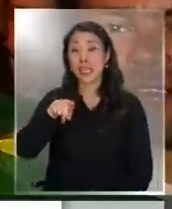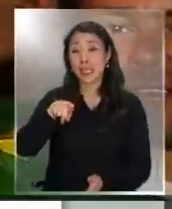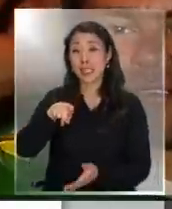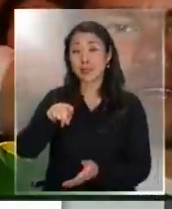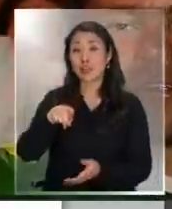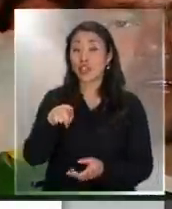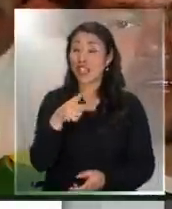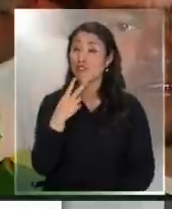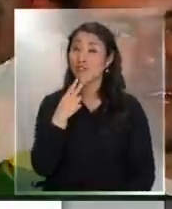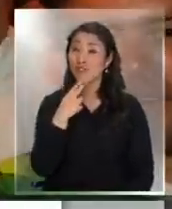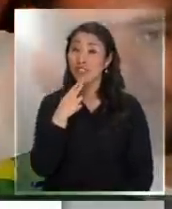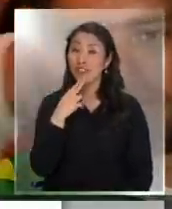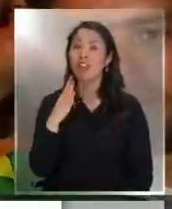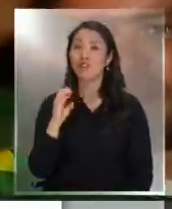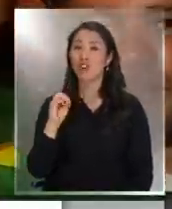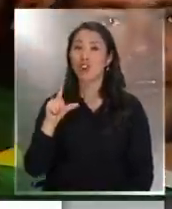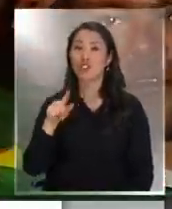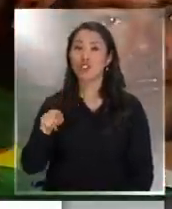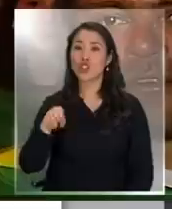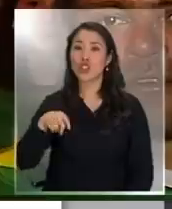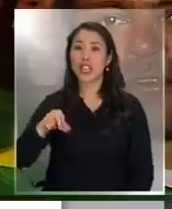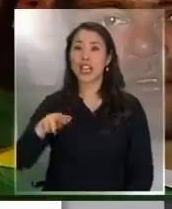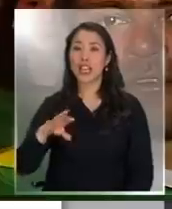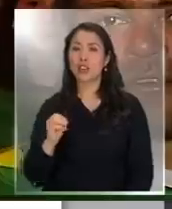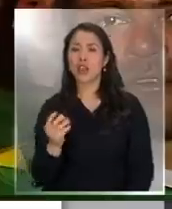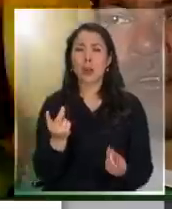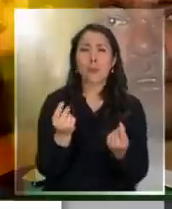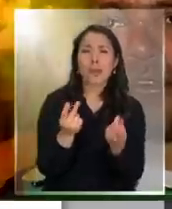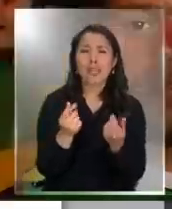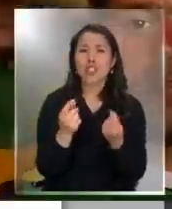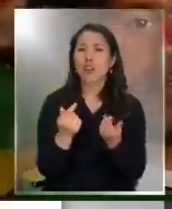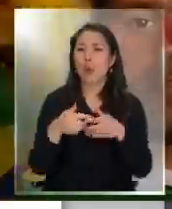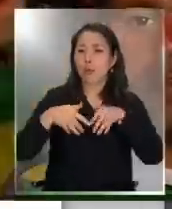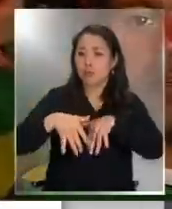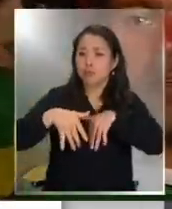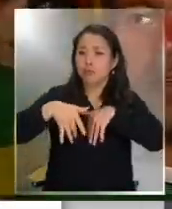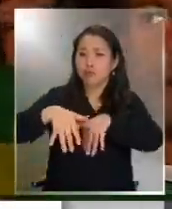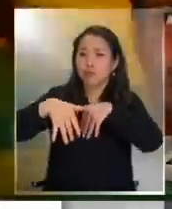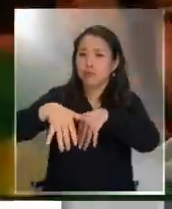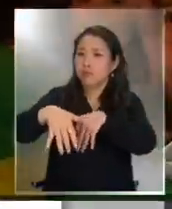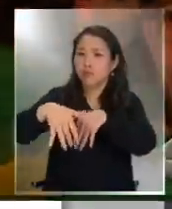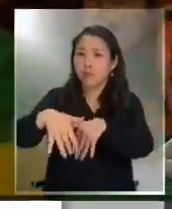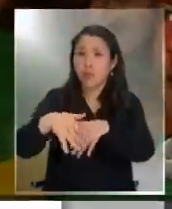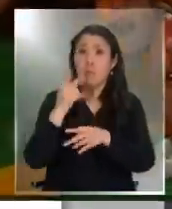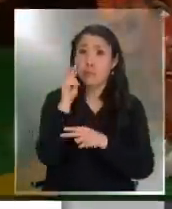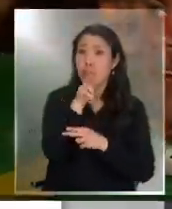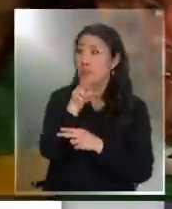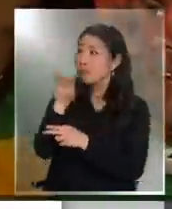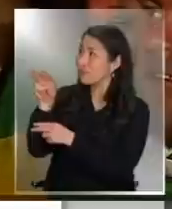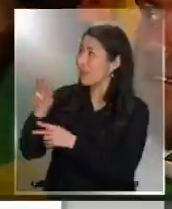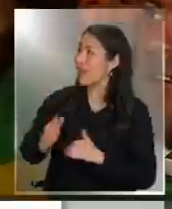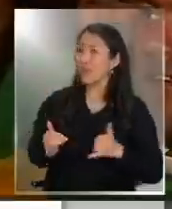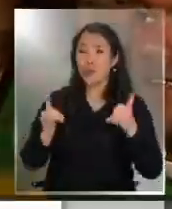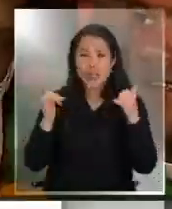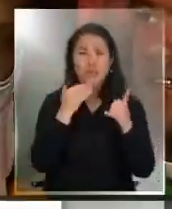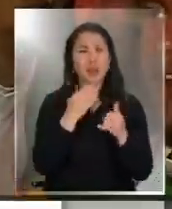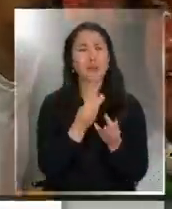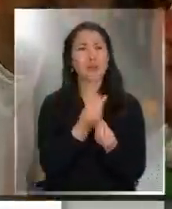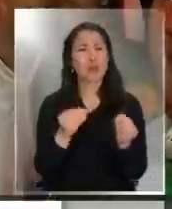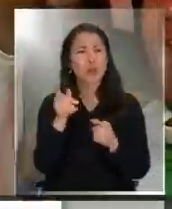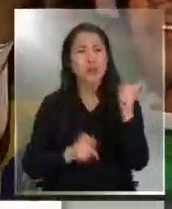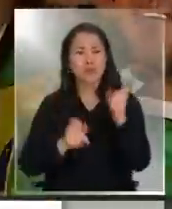vive precisamente Jair Bolsonaro y que es una especie de santuario de peregrinación. Les paso a mostrar un poquito el entusiasmo y la cantidad de gente